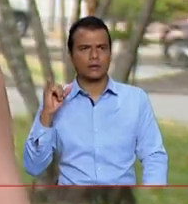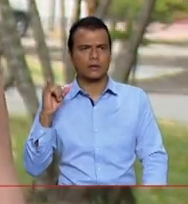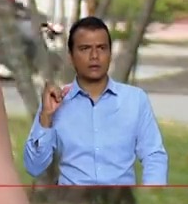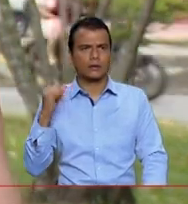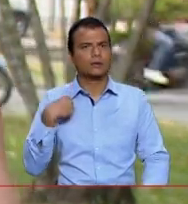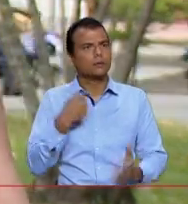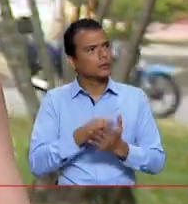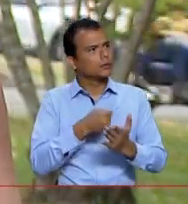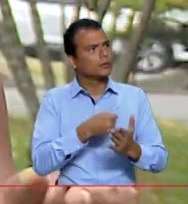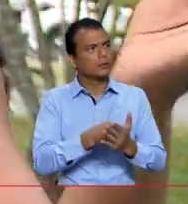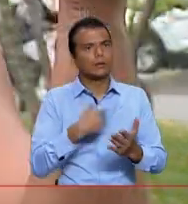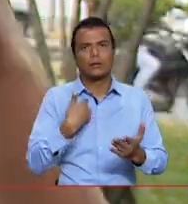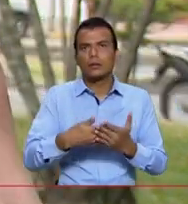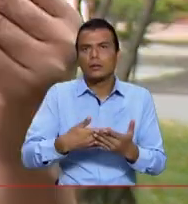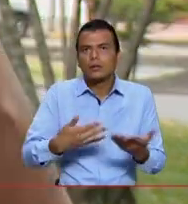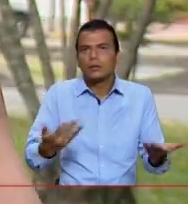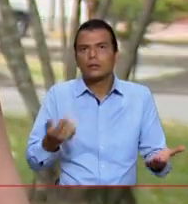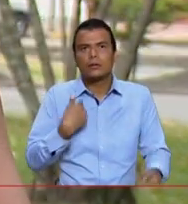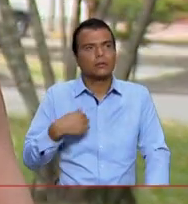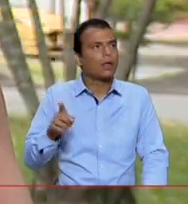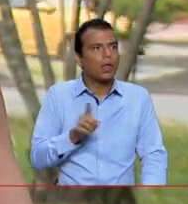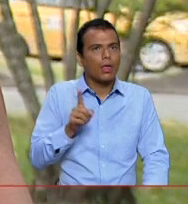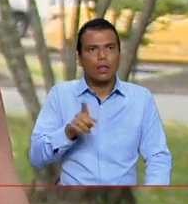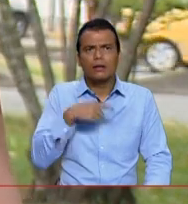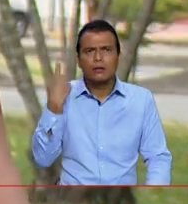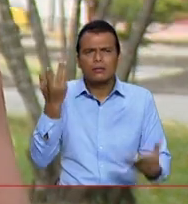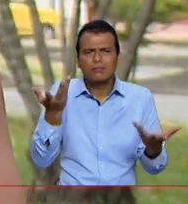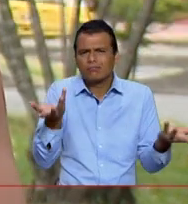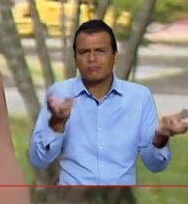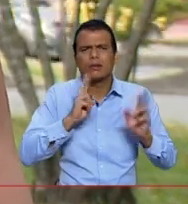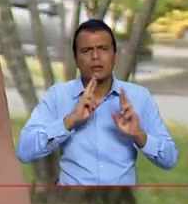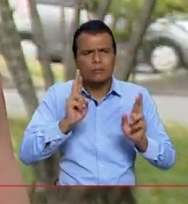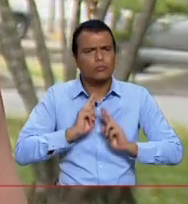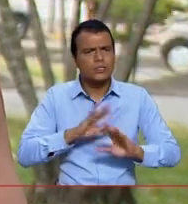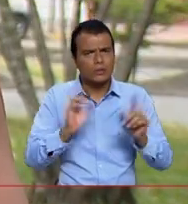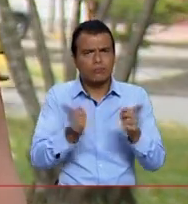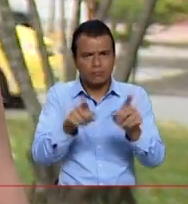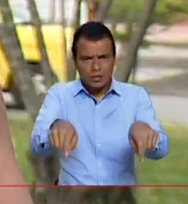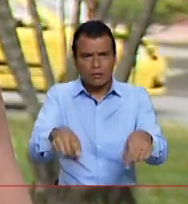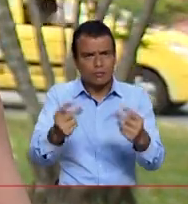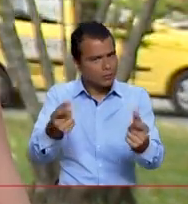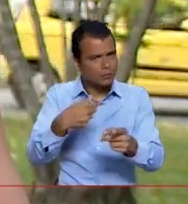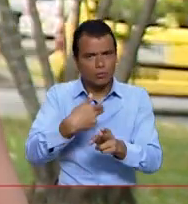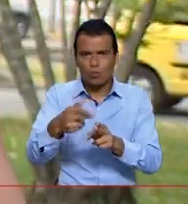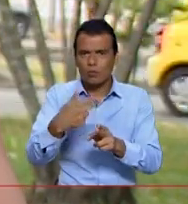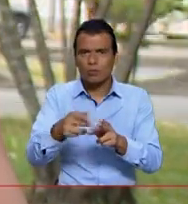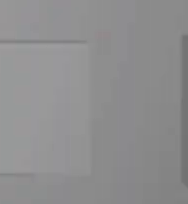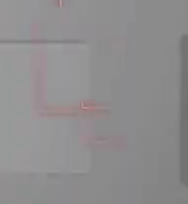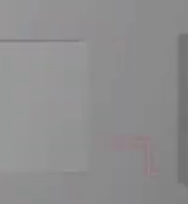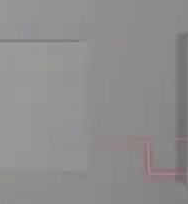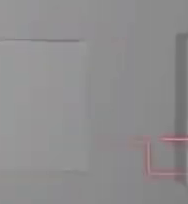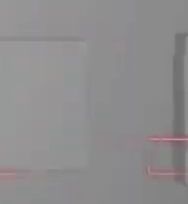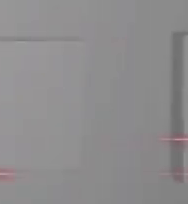Ya nos tienen a nosotros hace rato viniendo y no nos dan respuesta. Denos una respuesta pronta, porque realmente necesitamos que nos